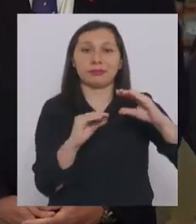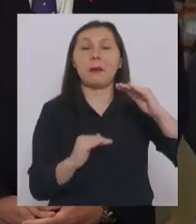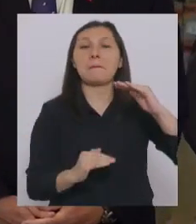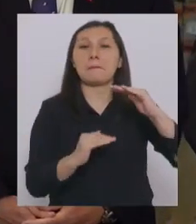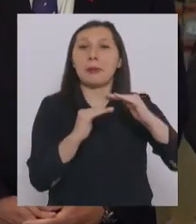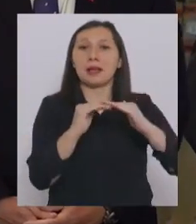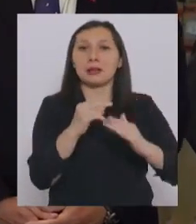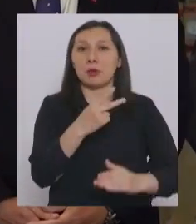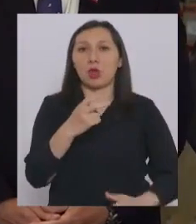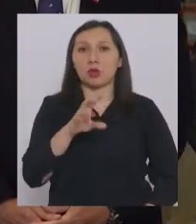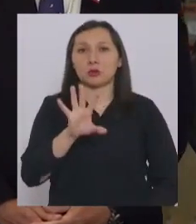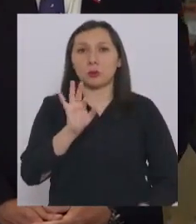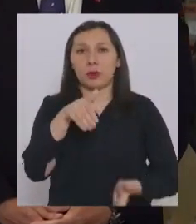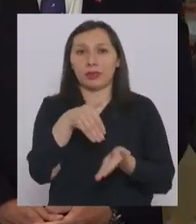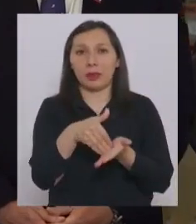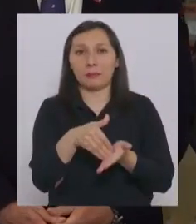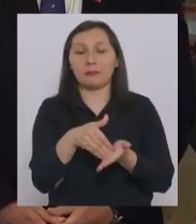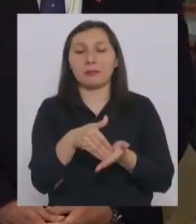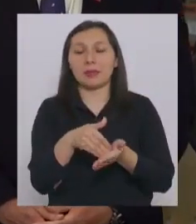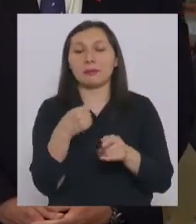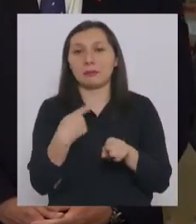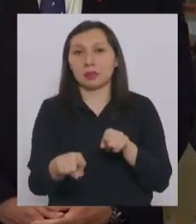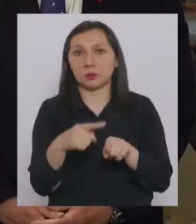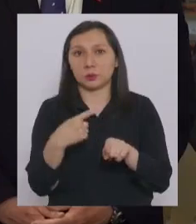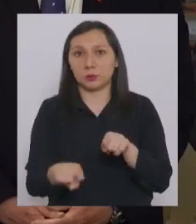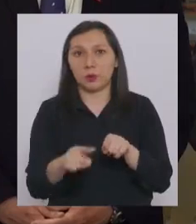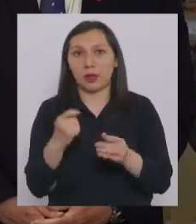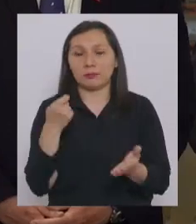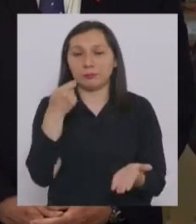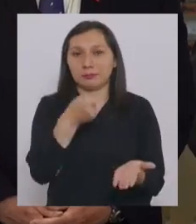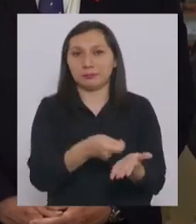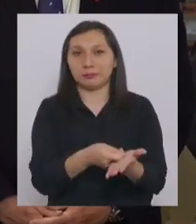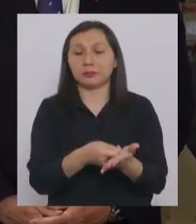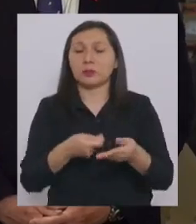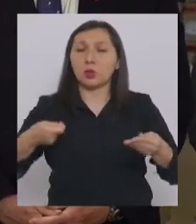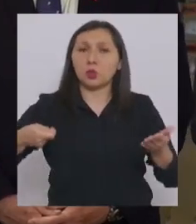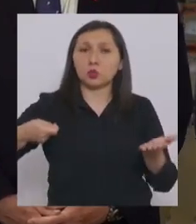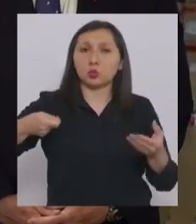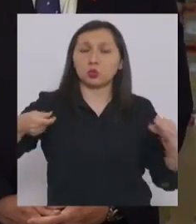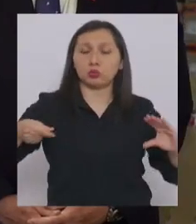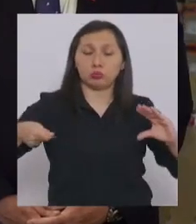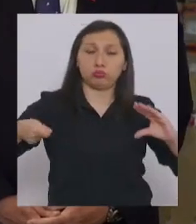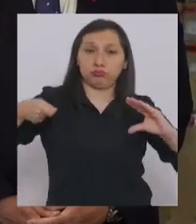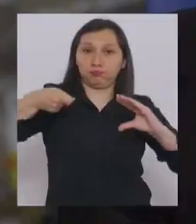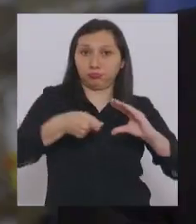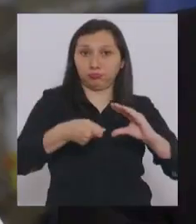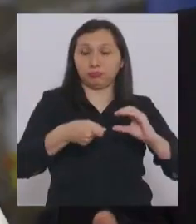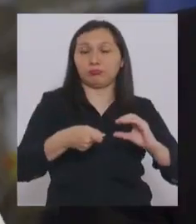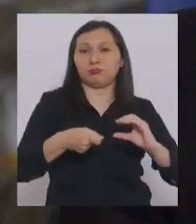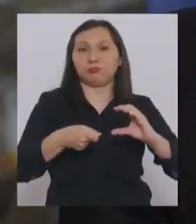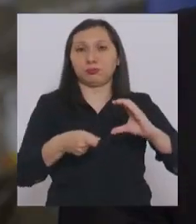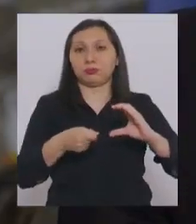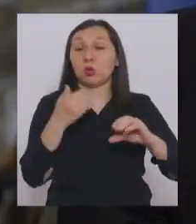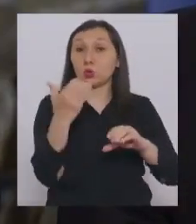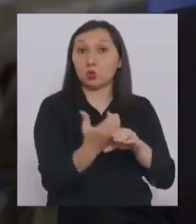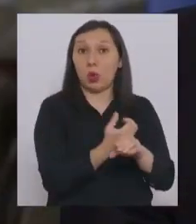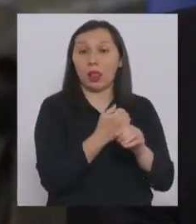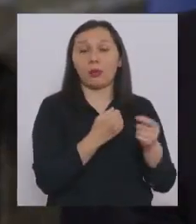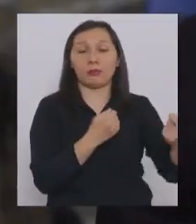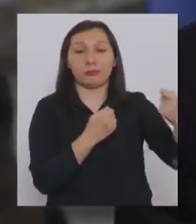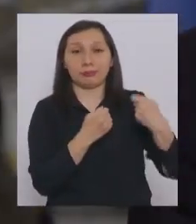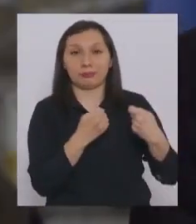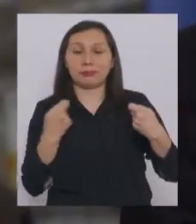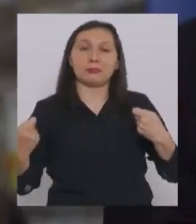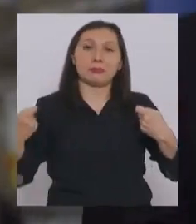de 250 mil pesos mensuales. Este subsidio se suma, se agrega a la remuneración y